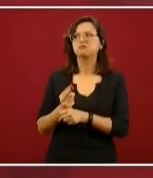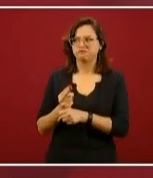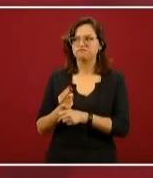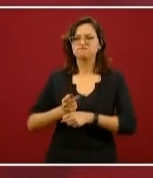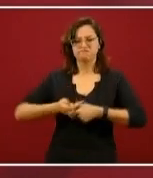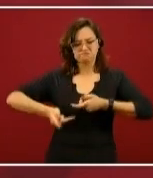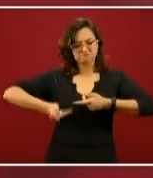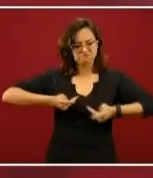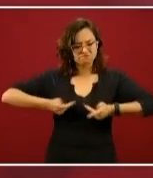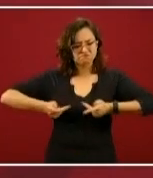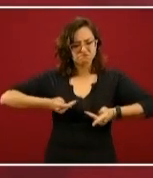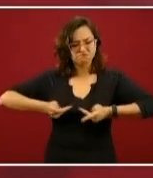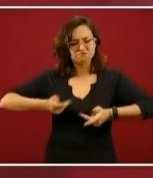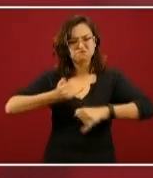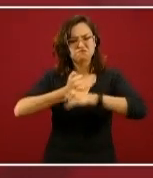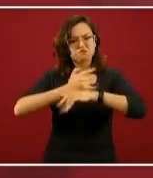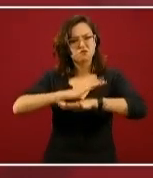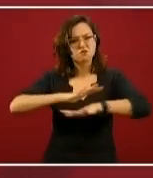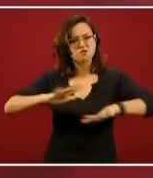desde